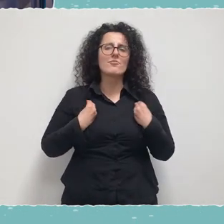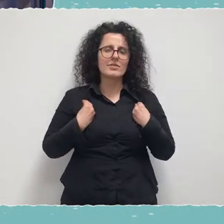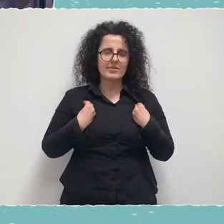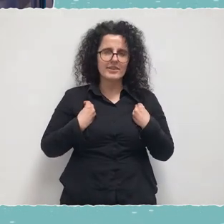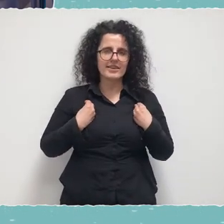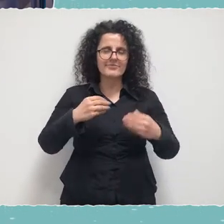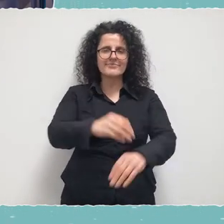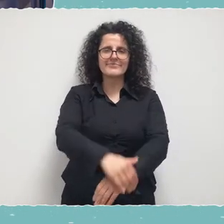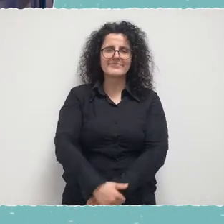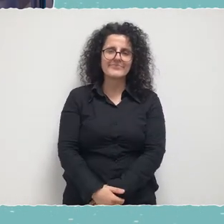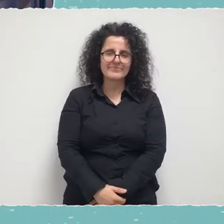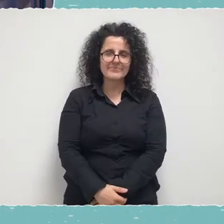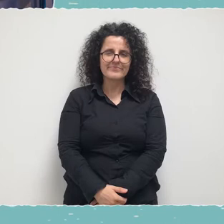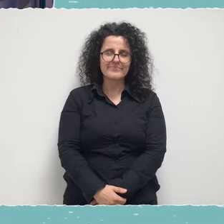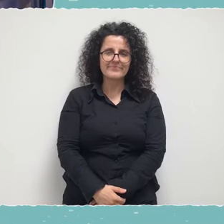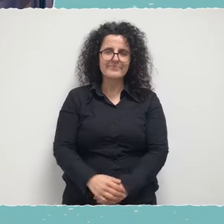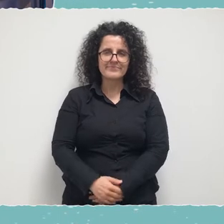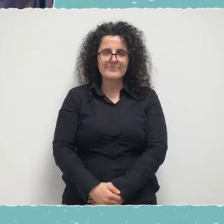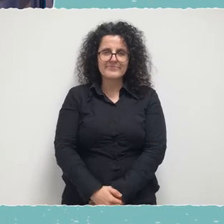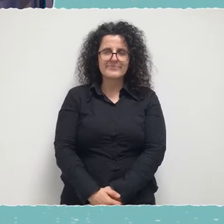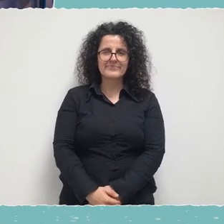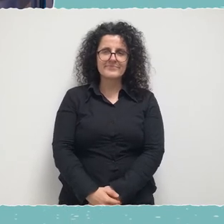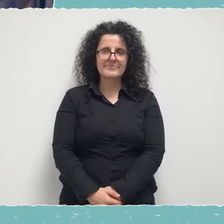vivir a ela.